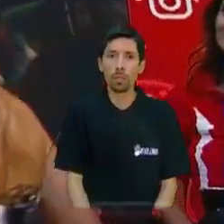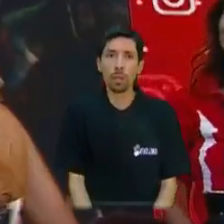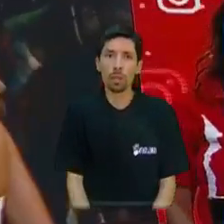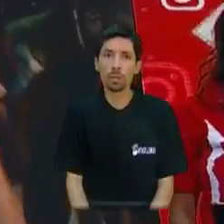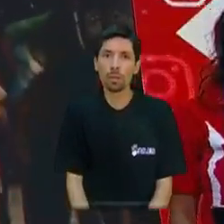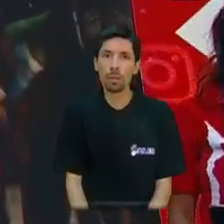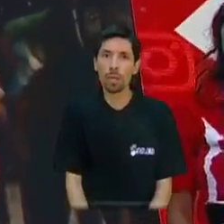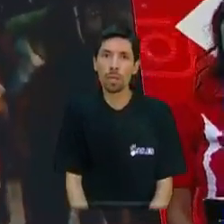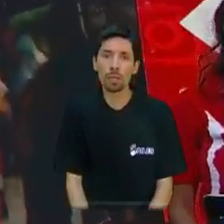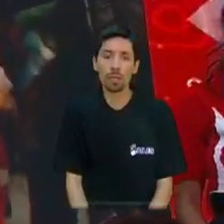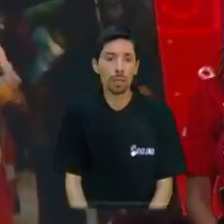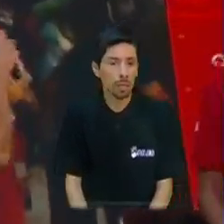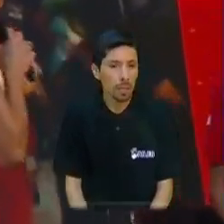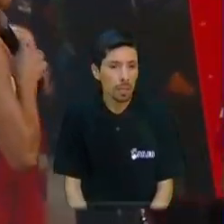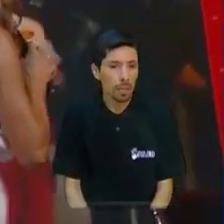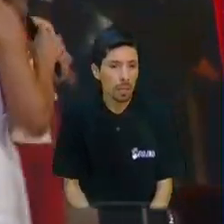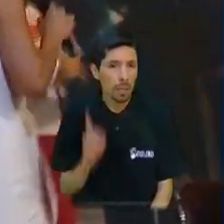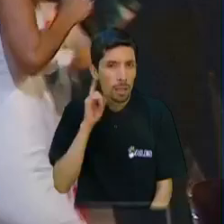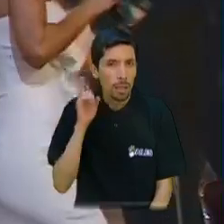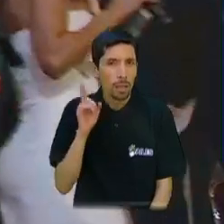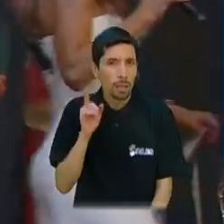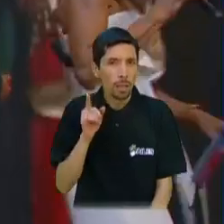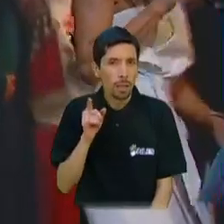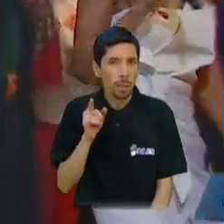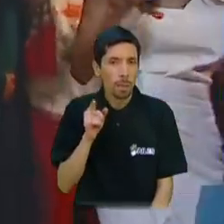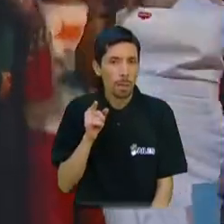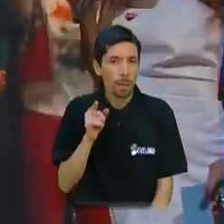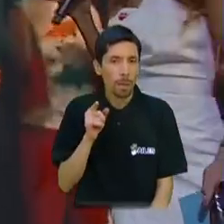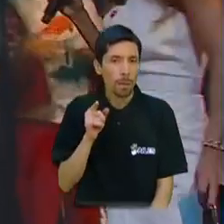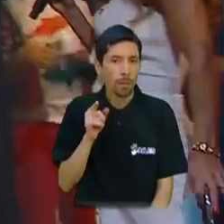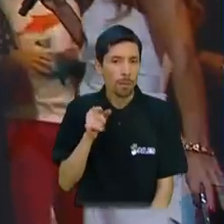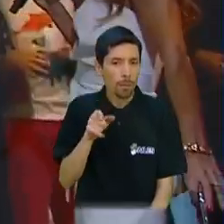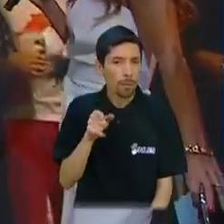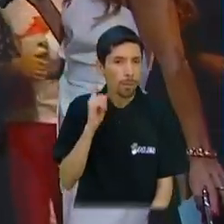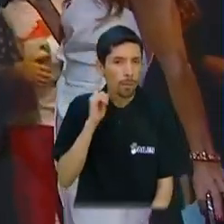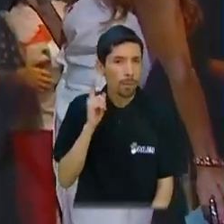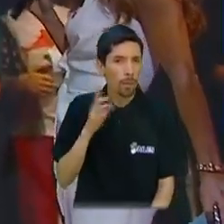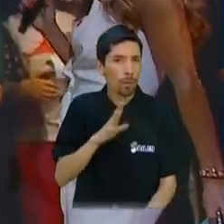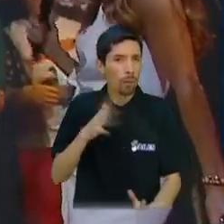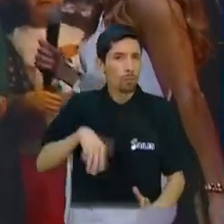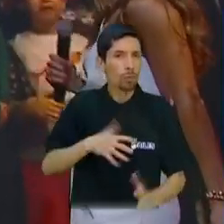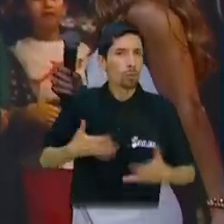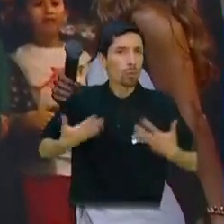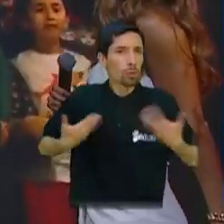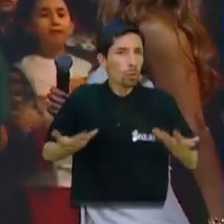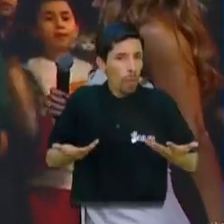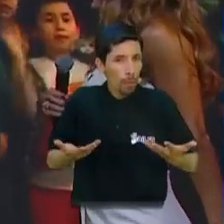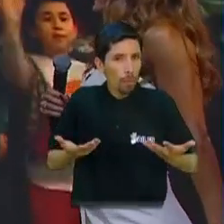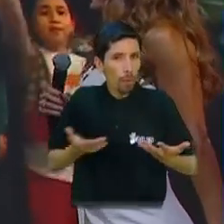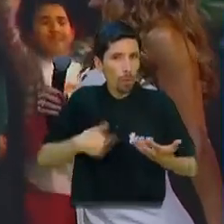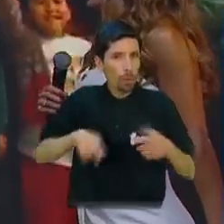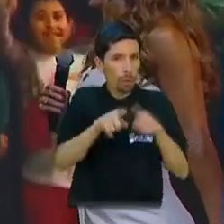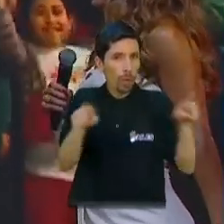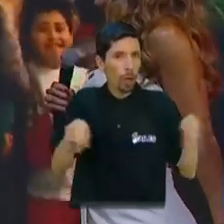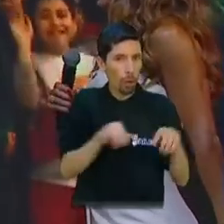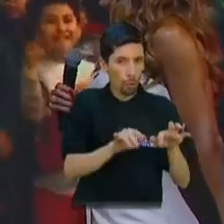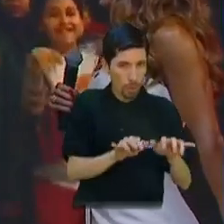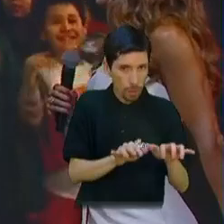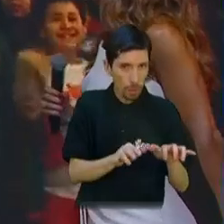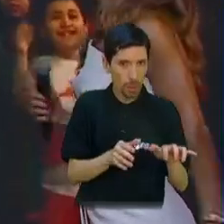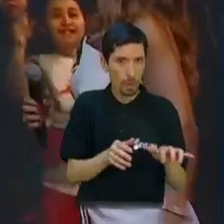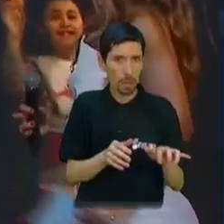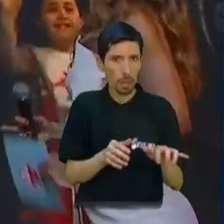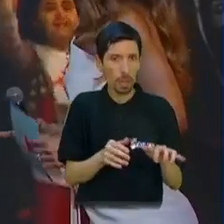está! ¿Cómo va la cosa por Curicó? Los necesitamos. Mira, si bien la gente está viniendo con mucho entusiasmo a nuestra oficina,